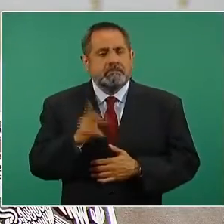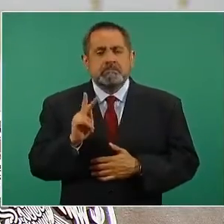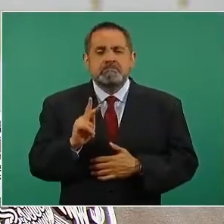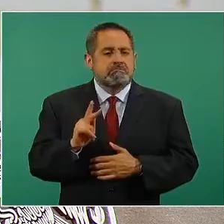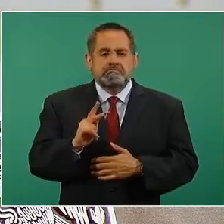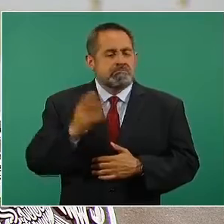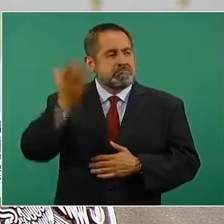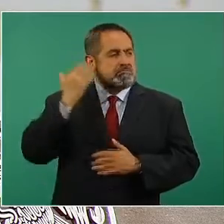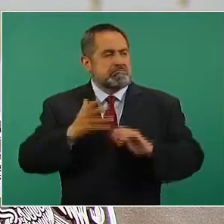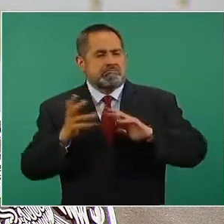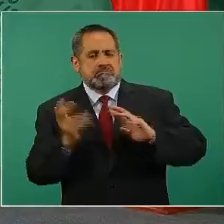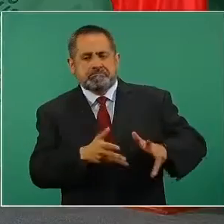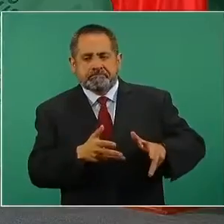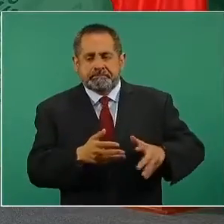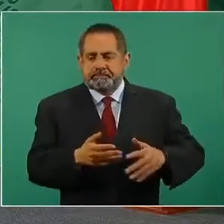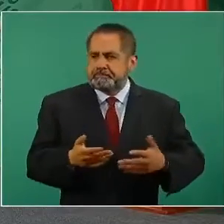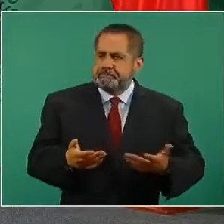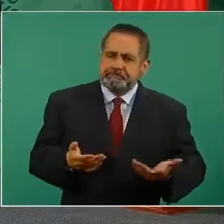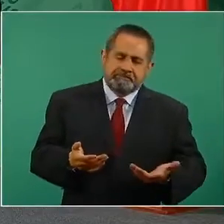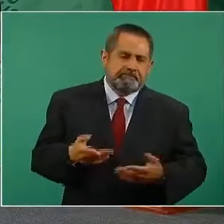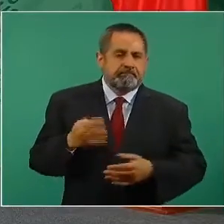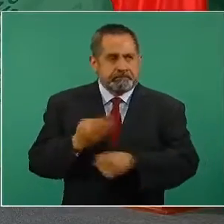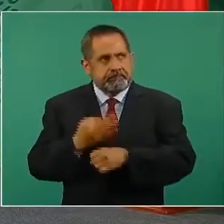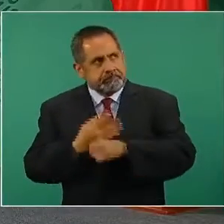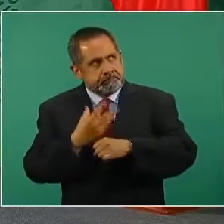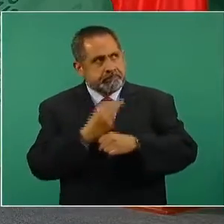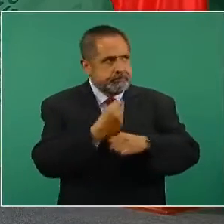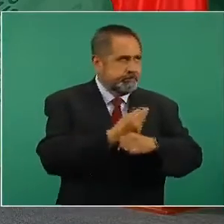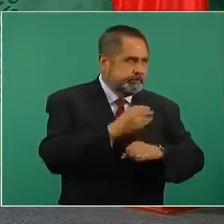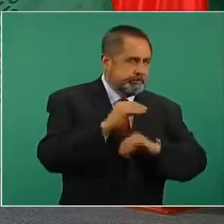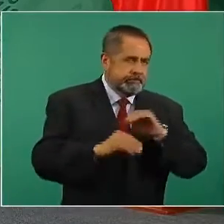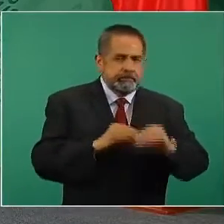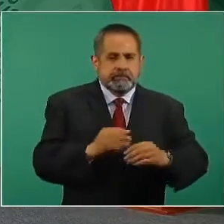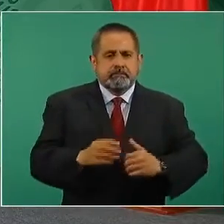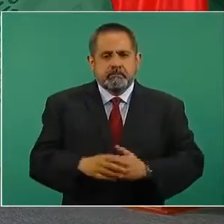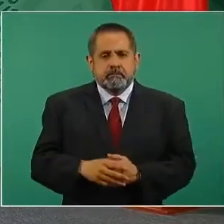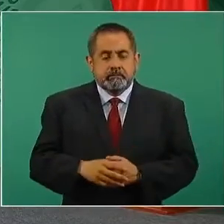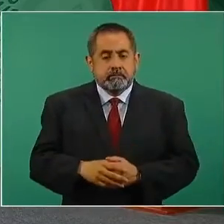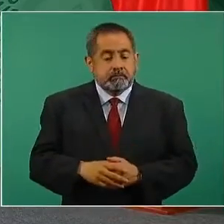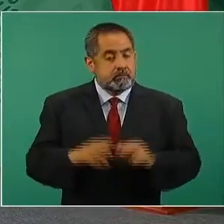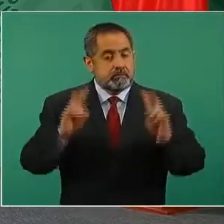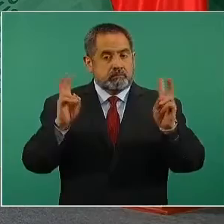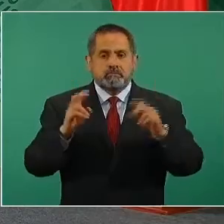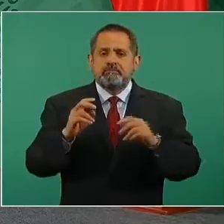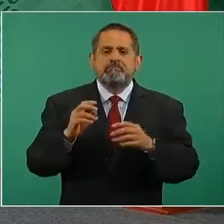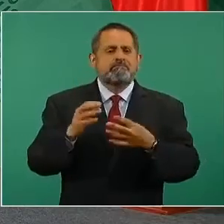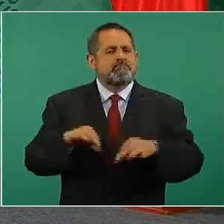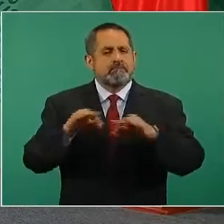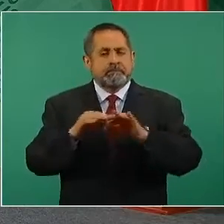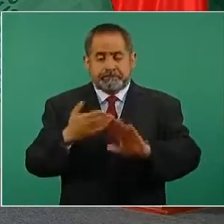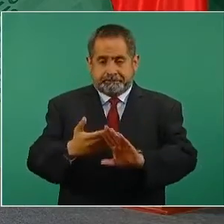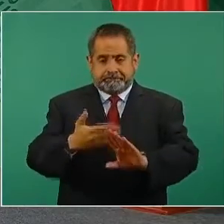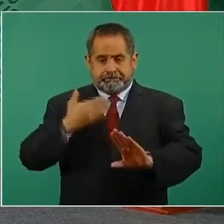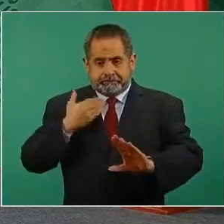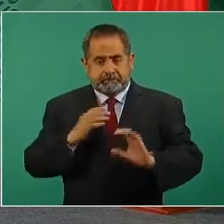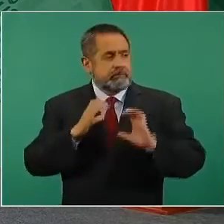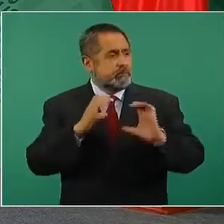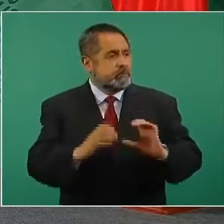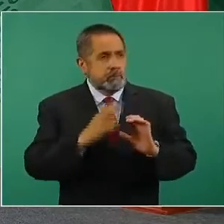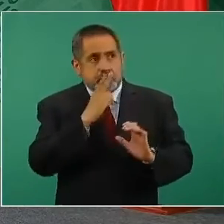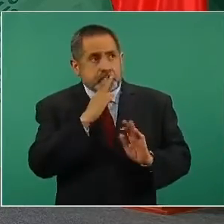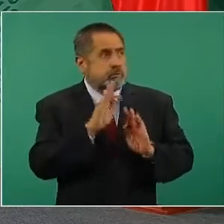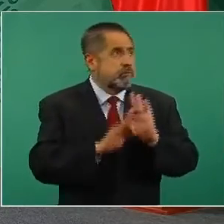hubiera existido la catástrofe que vivimos. El tema de la prevención es fundamental